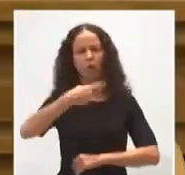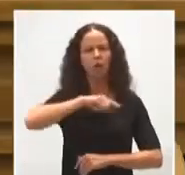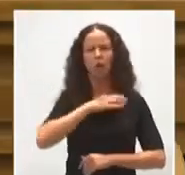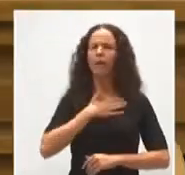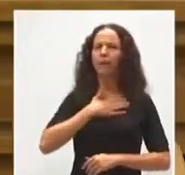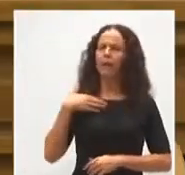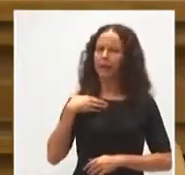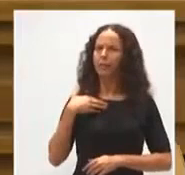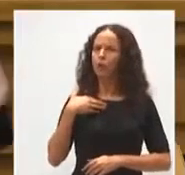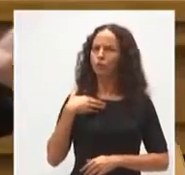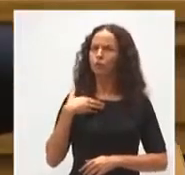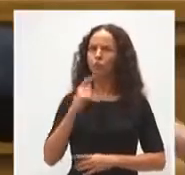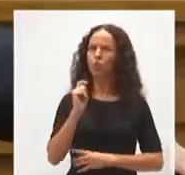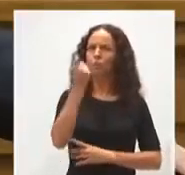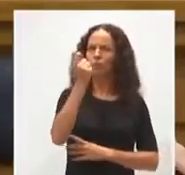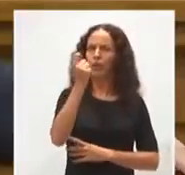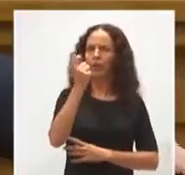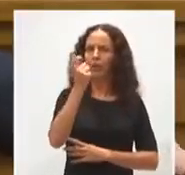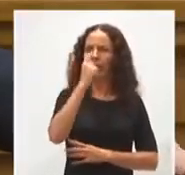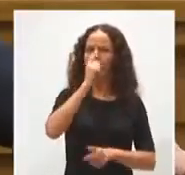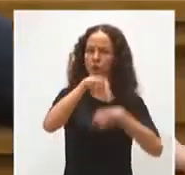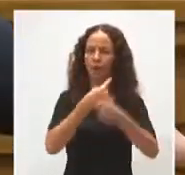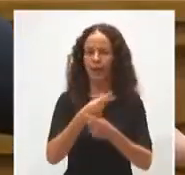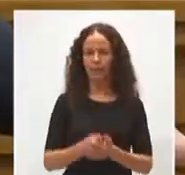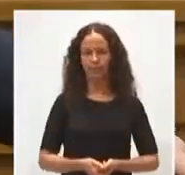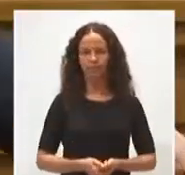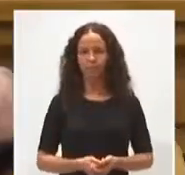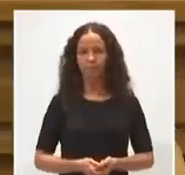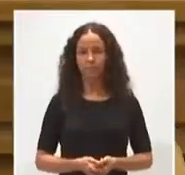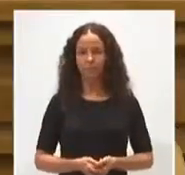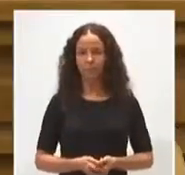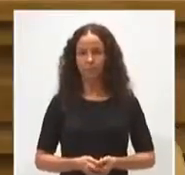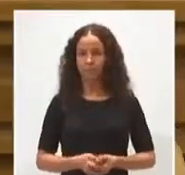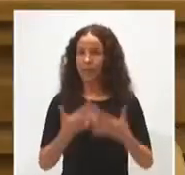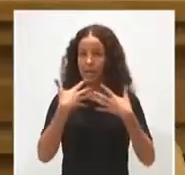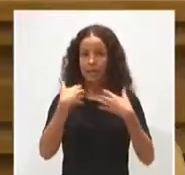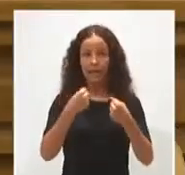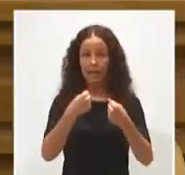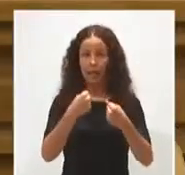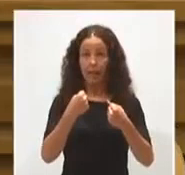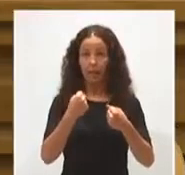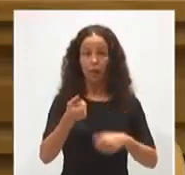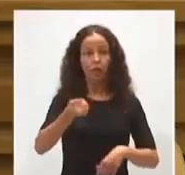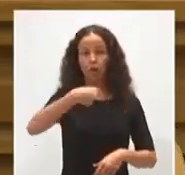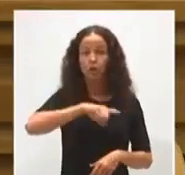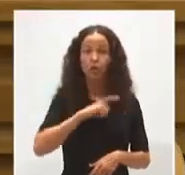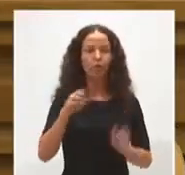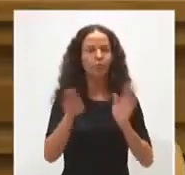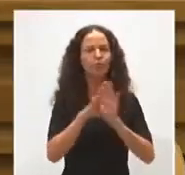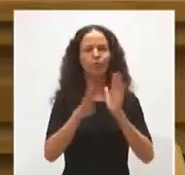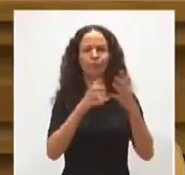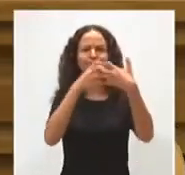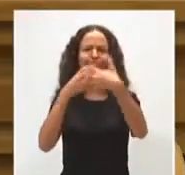relativa facilidad a lo largo del año 2022 por tanto en sanidad vamos a tener que seguir pendiente de muchas